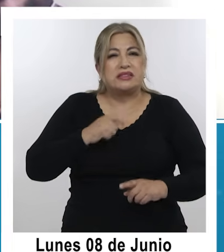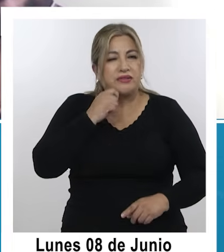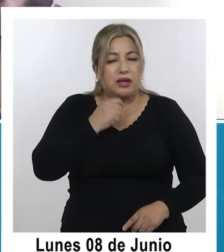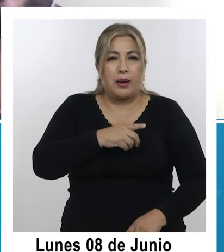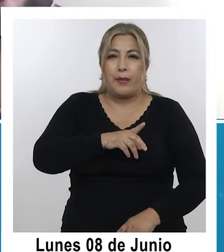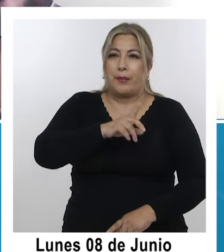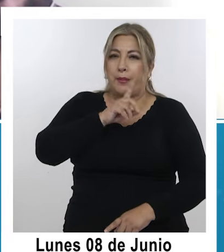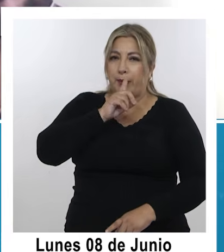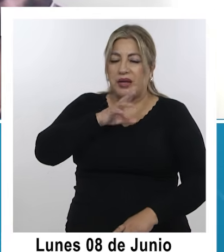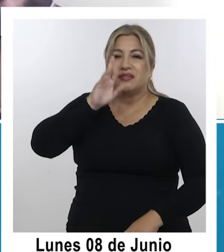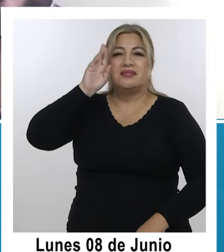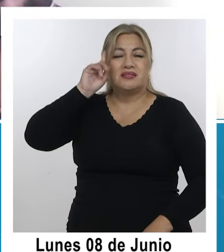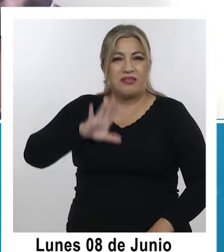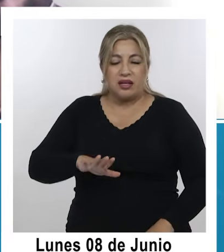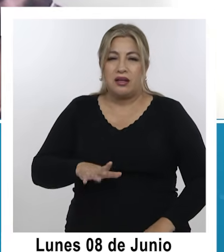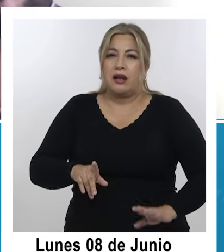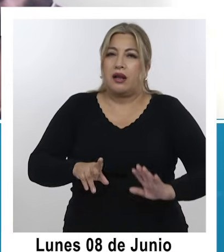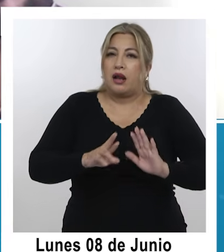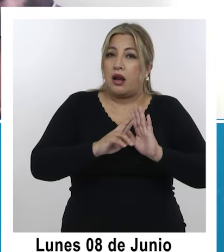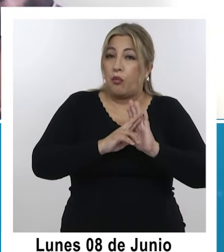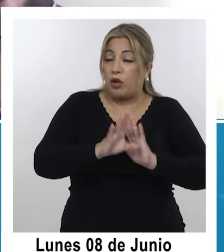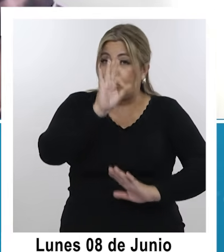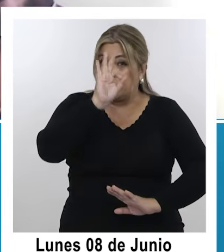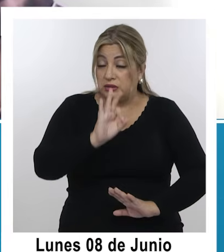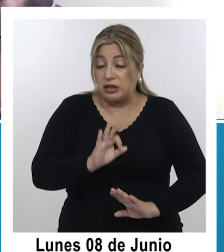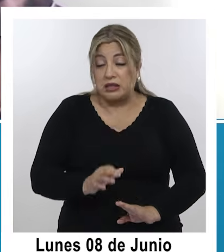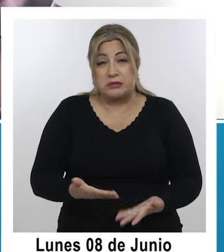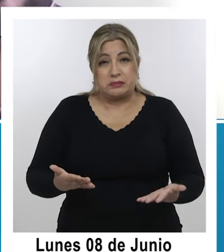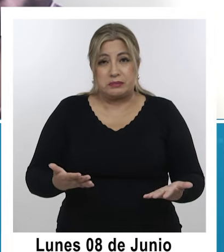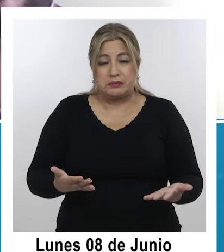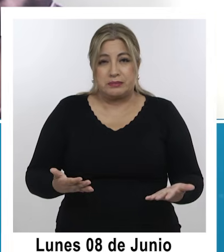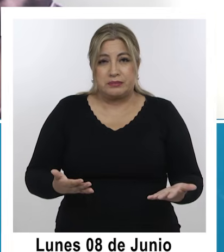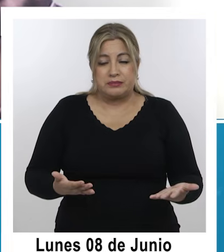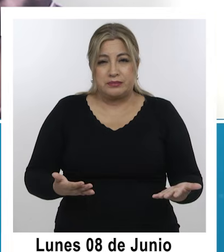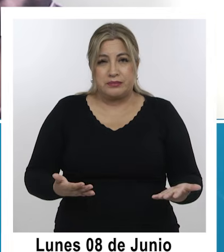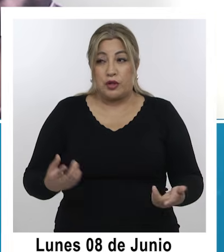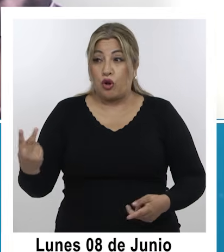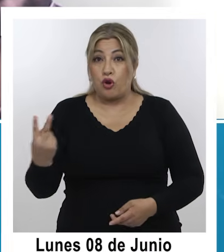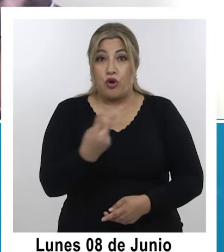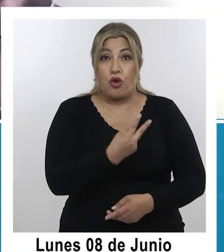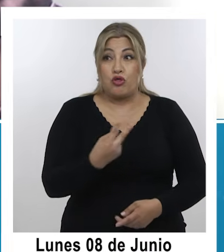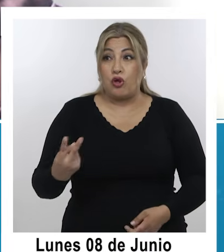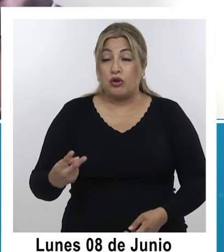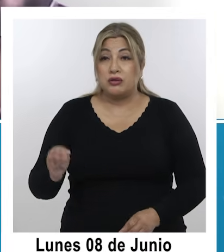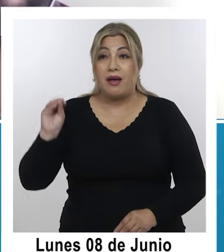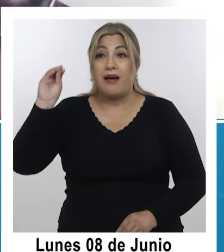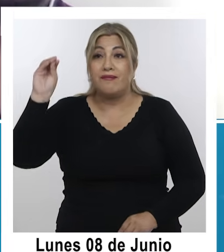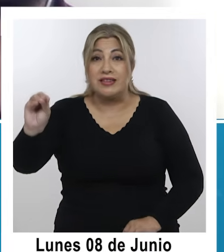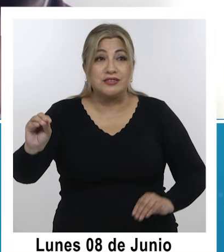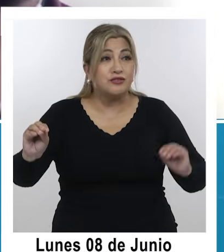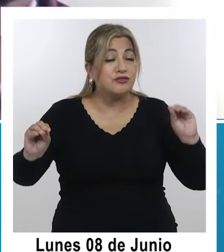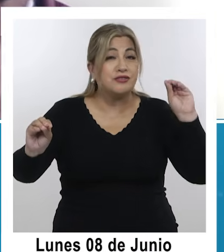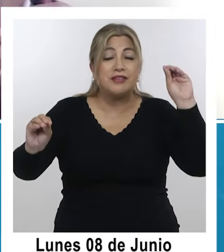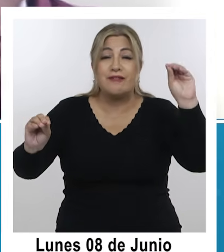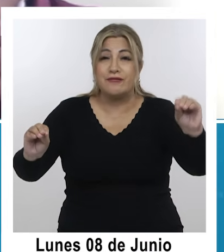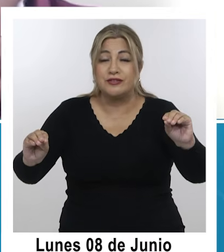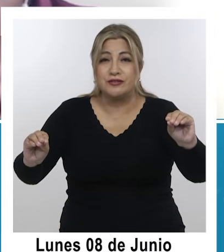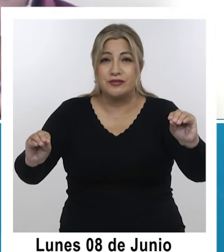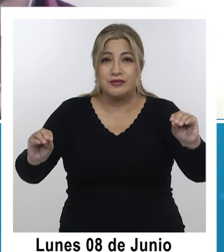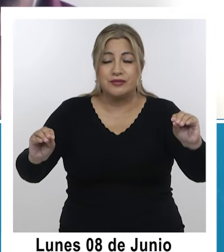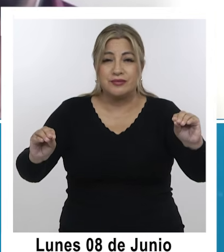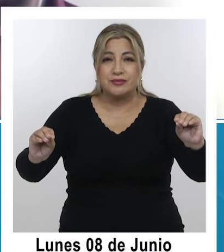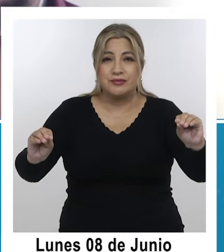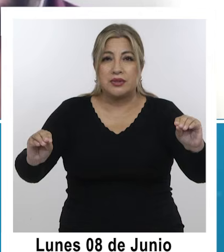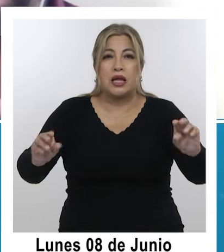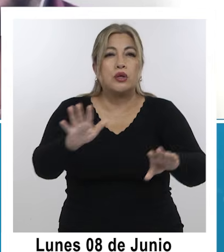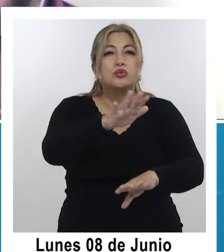¿no? A reconocer los resultados. Y han llamado ambas agrupaciones, ambos líderes políticos